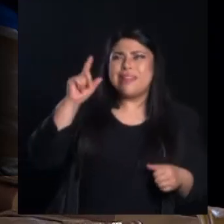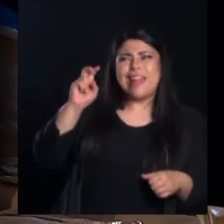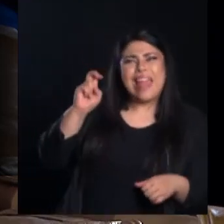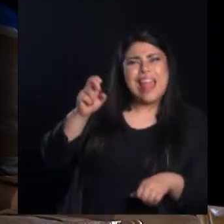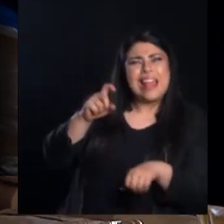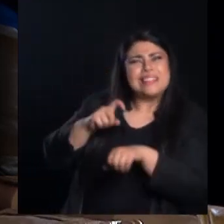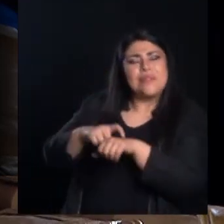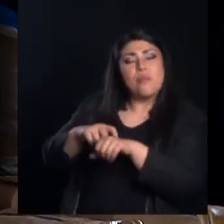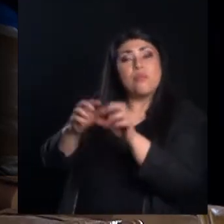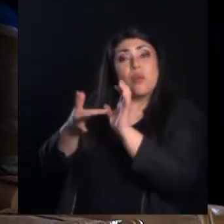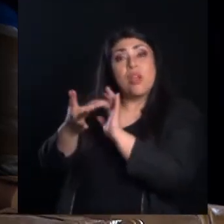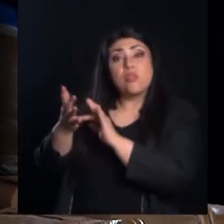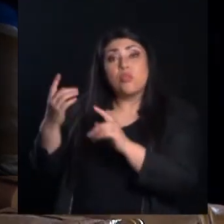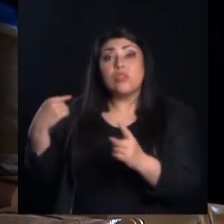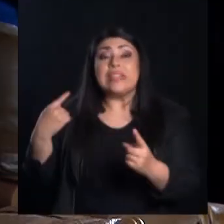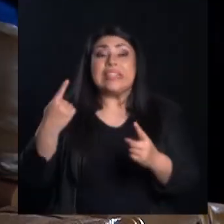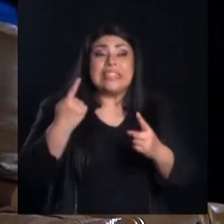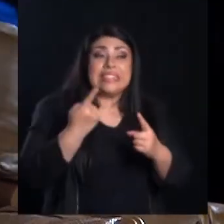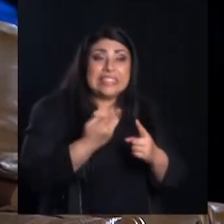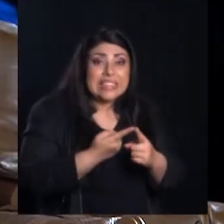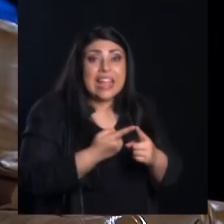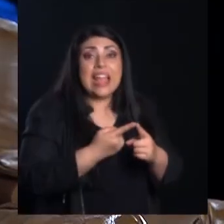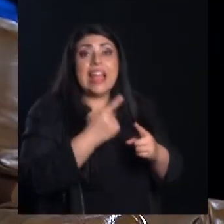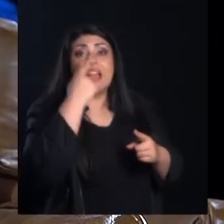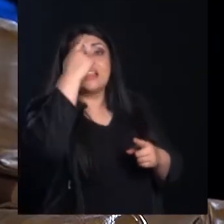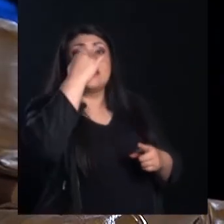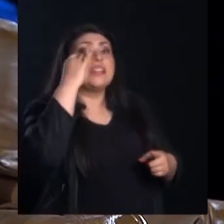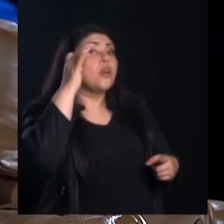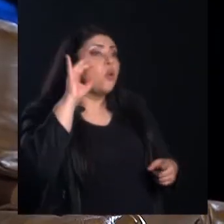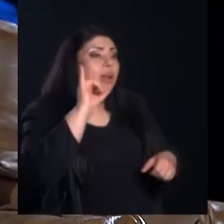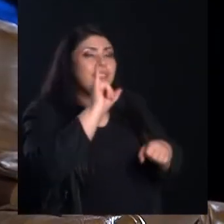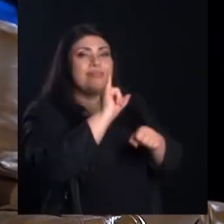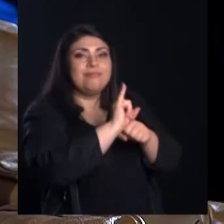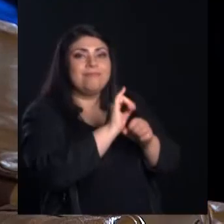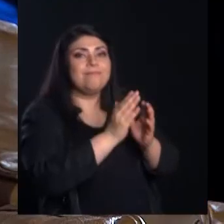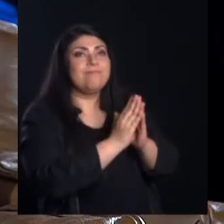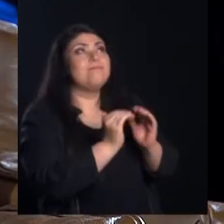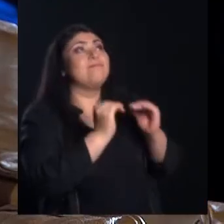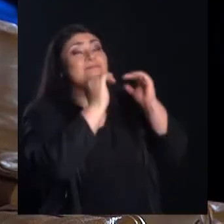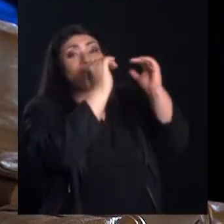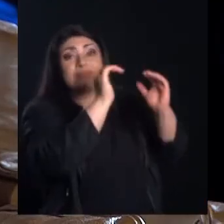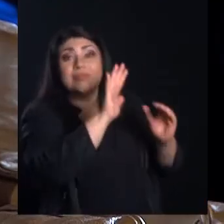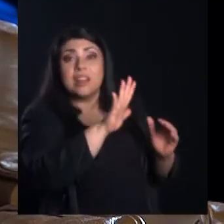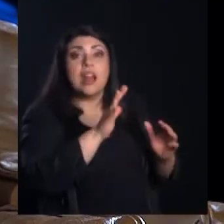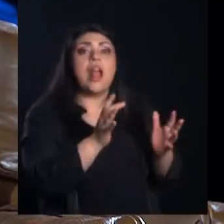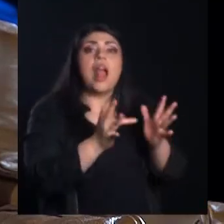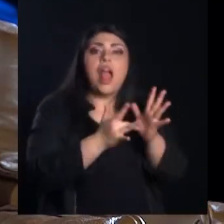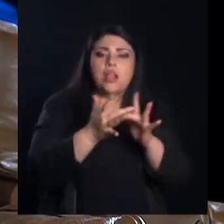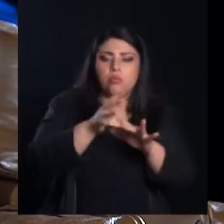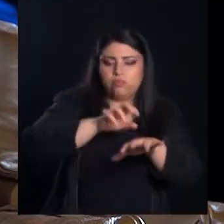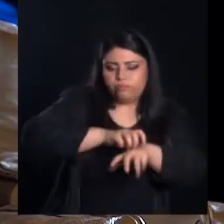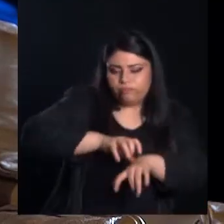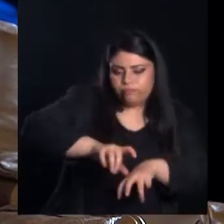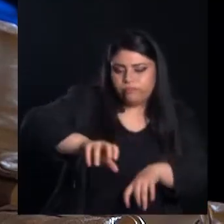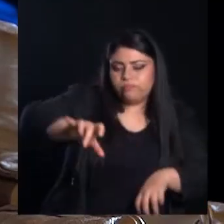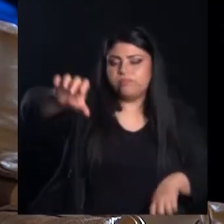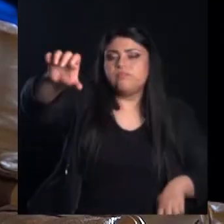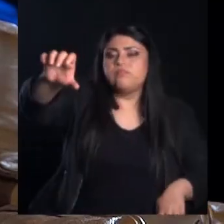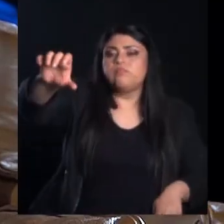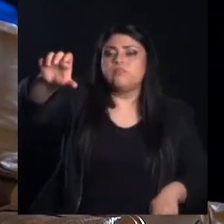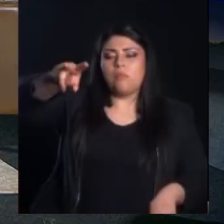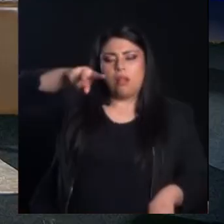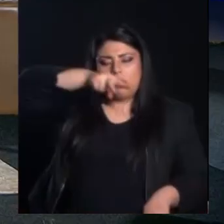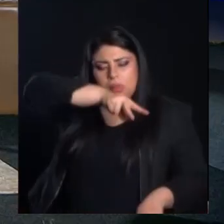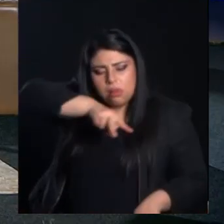sinagoga le entregan el rollo él abre este rollo y le justo